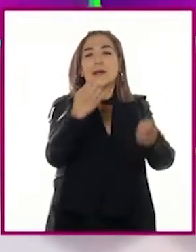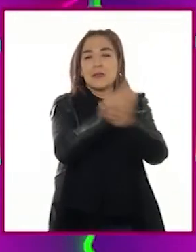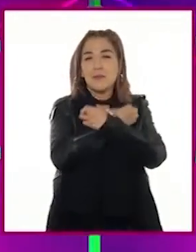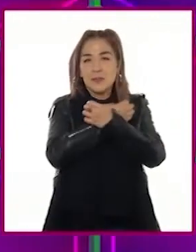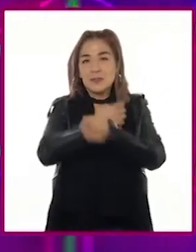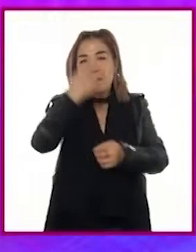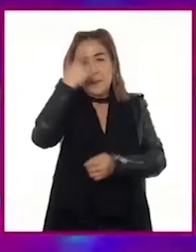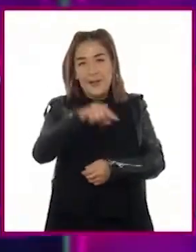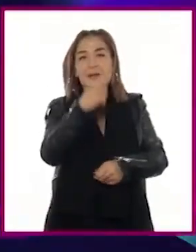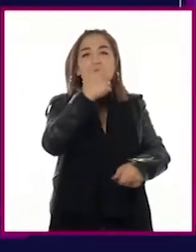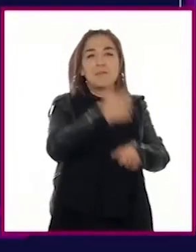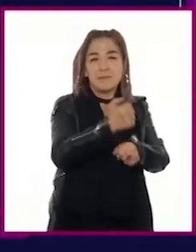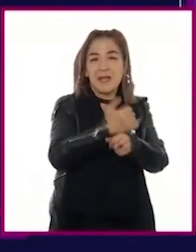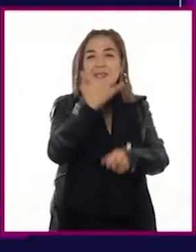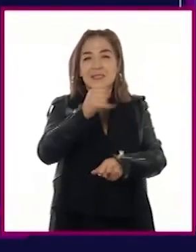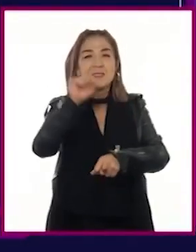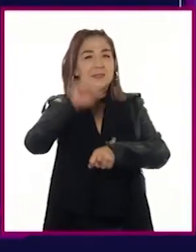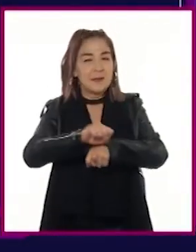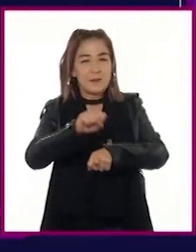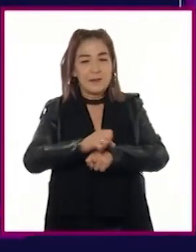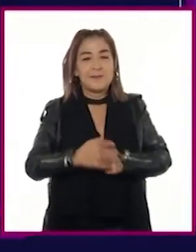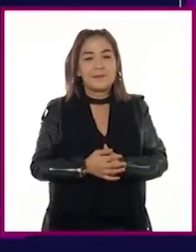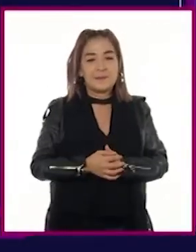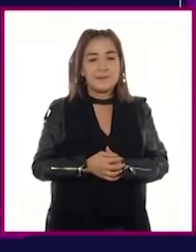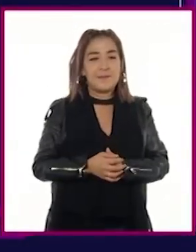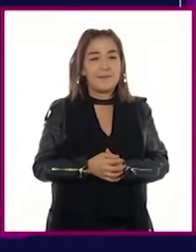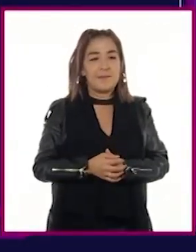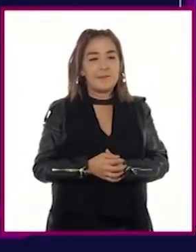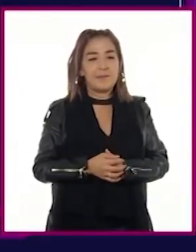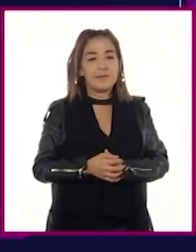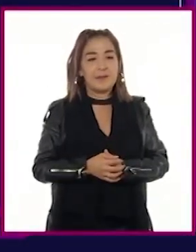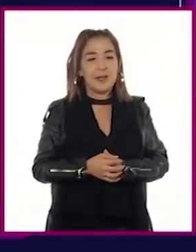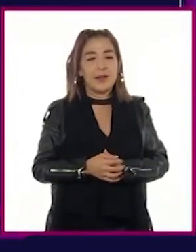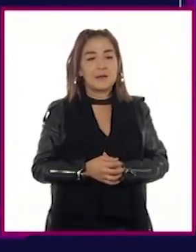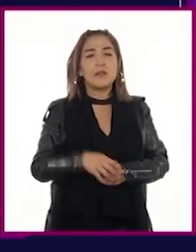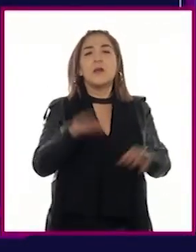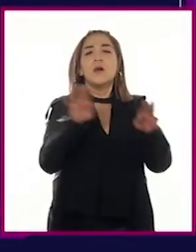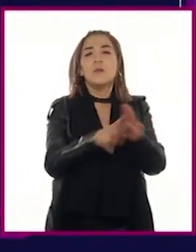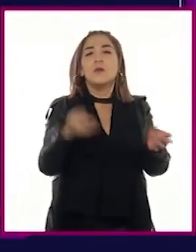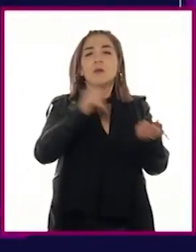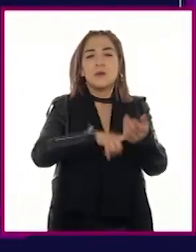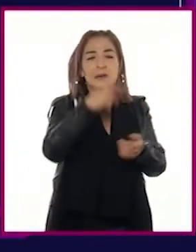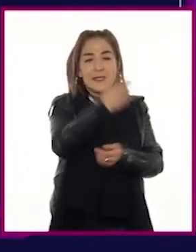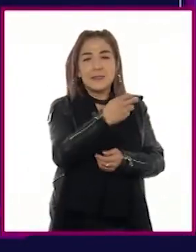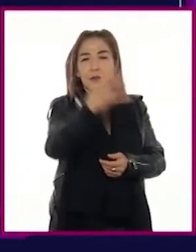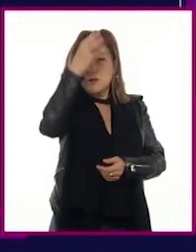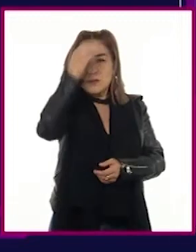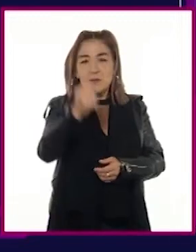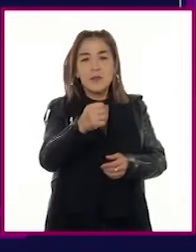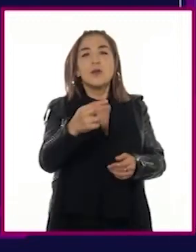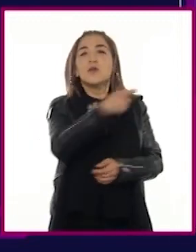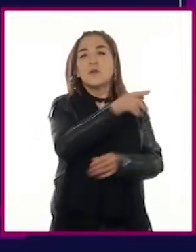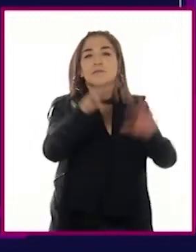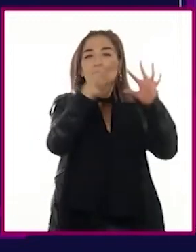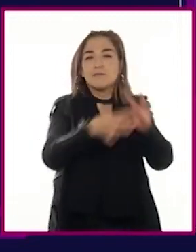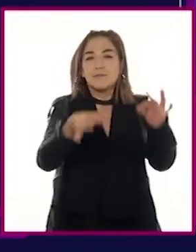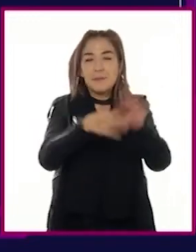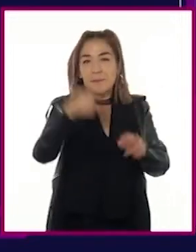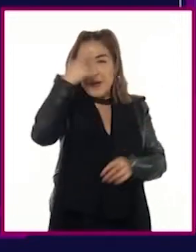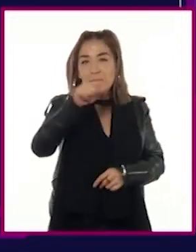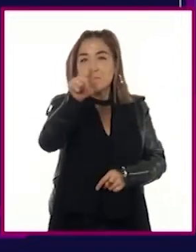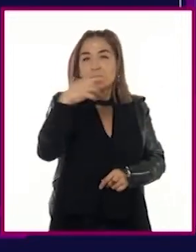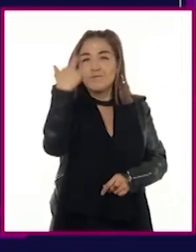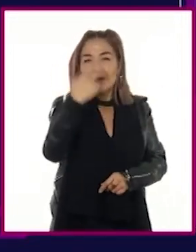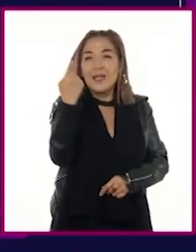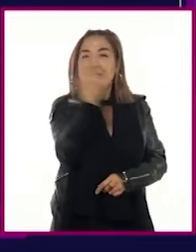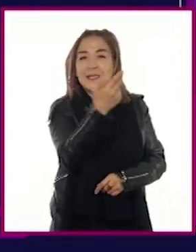básica. Al presentar la figura, la situación permite incorporar los conceptos básicos según el grado de análisis que se